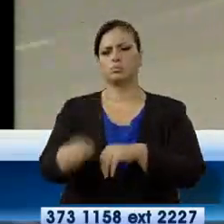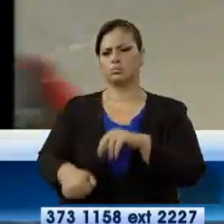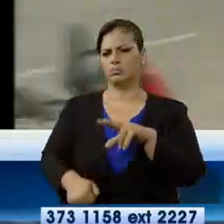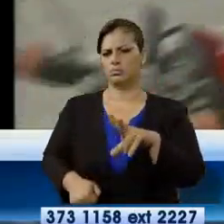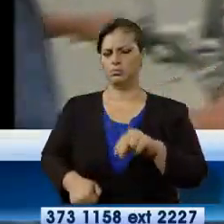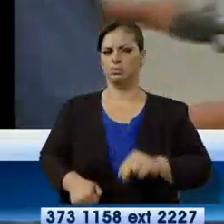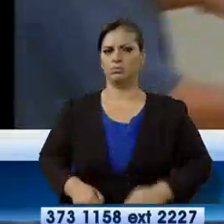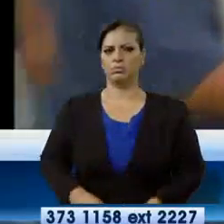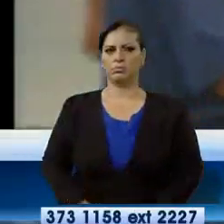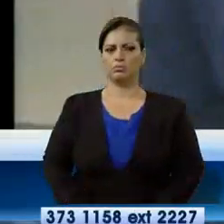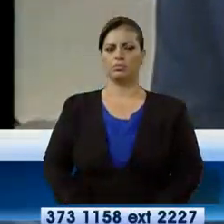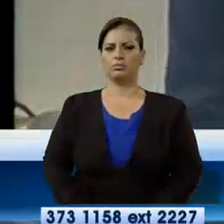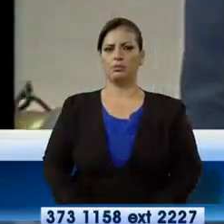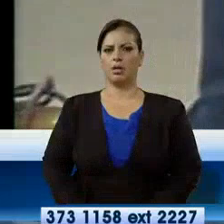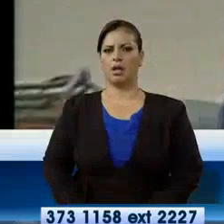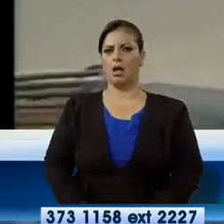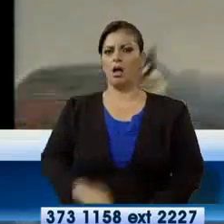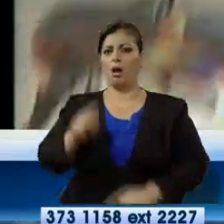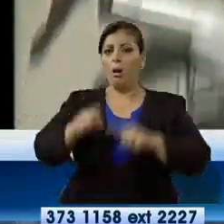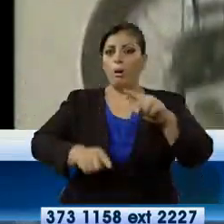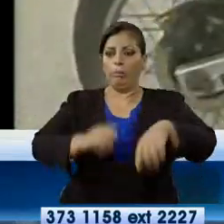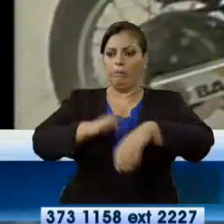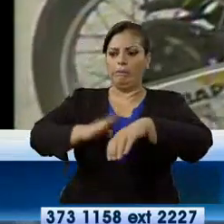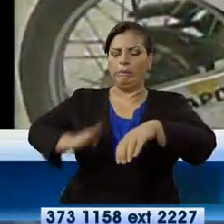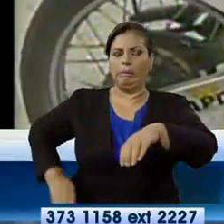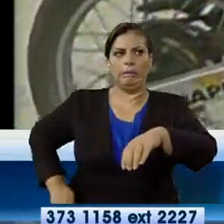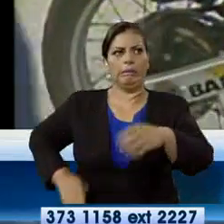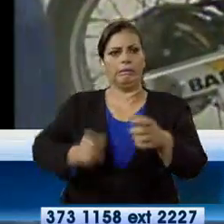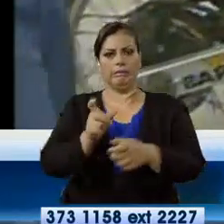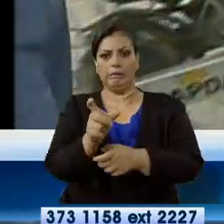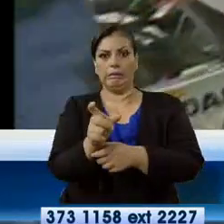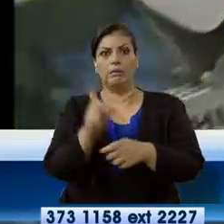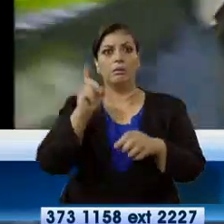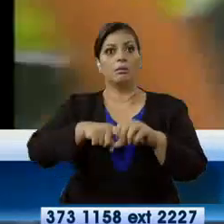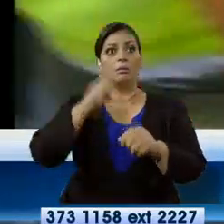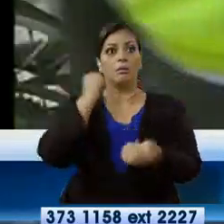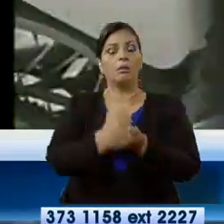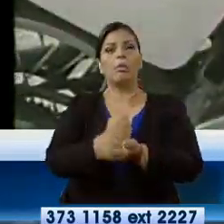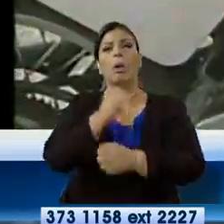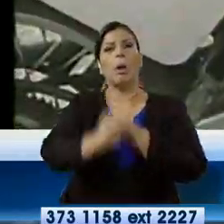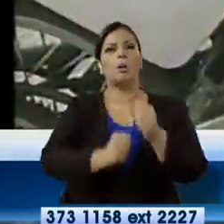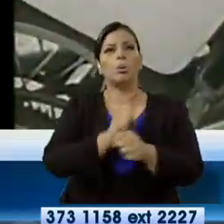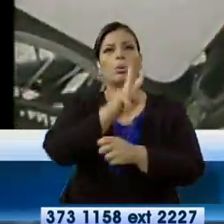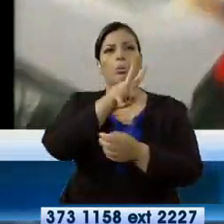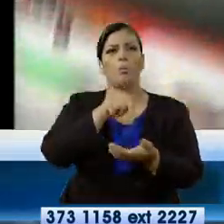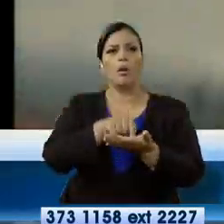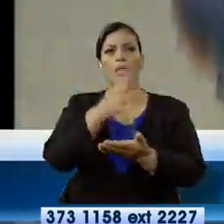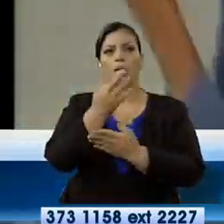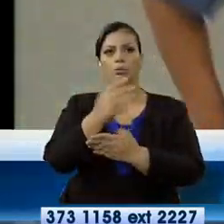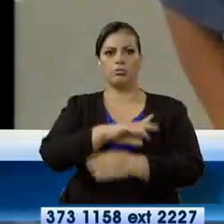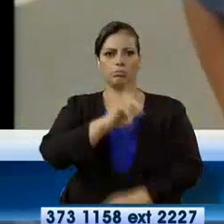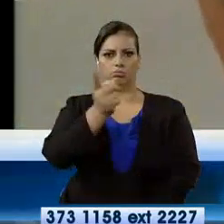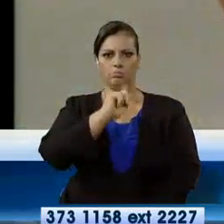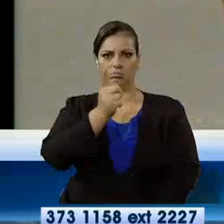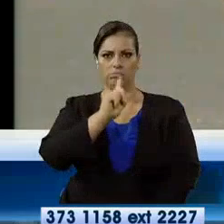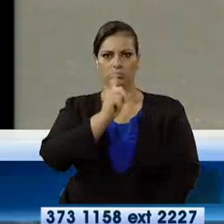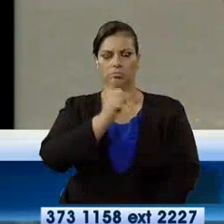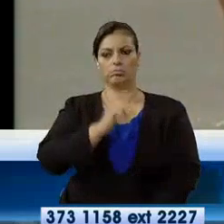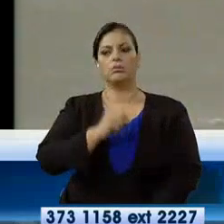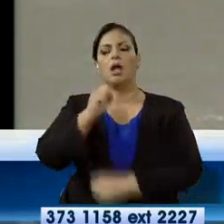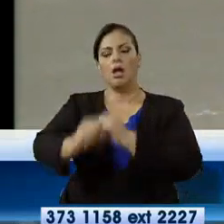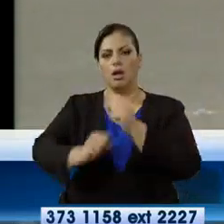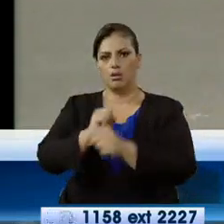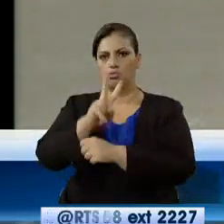el año 2014. No, no, no. Tiene que estar la matrícula como mínimo hasta el año 2015. Para que puedan circular.